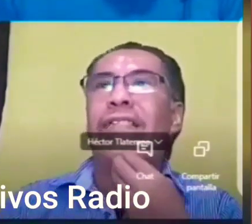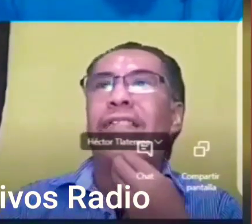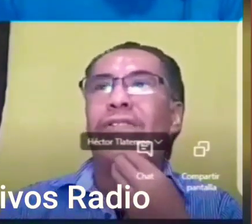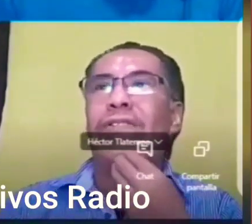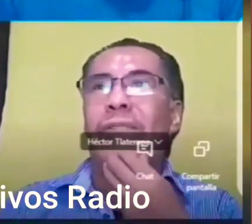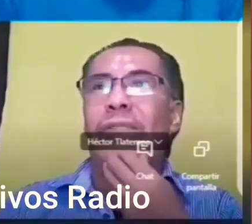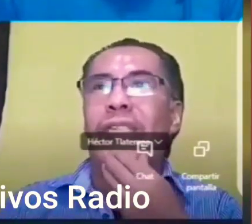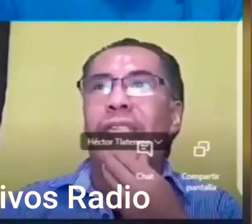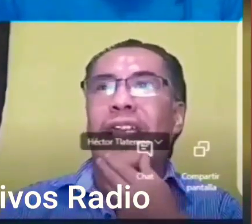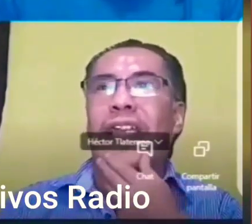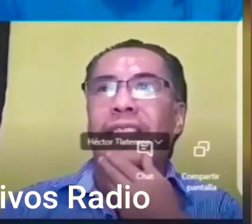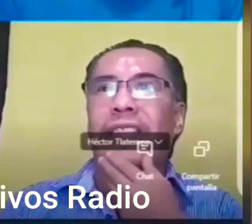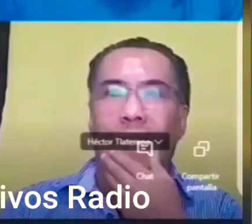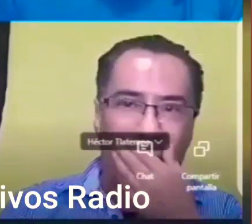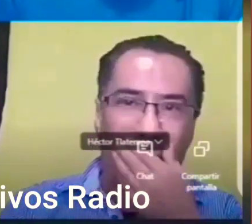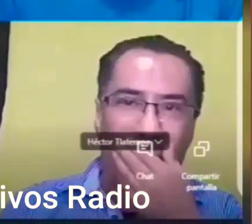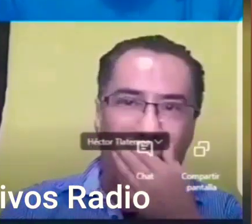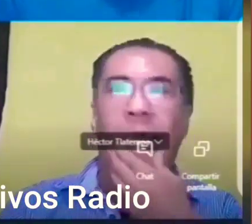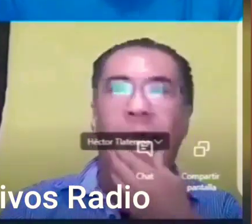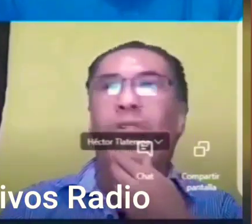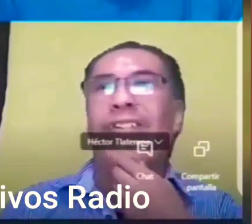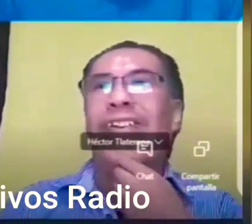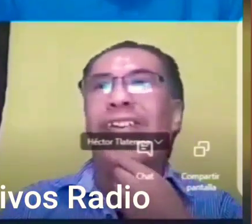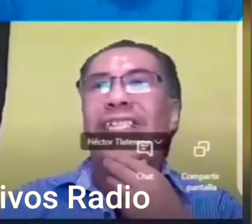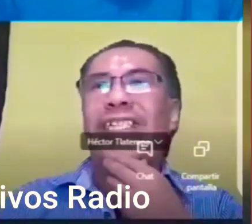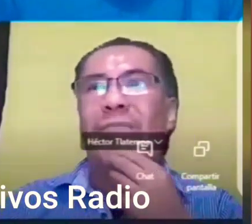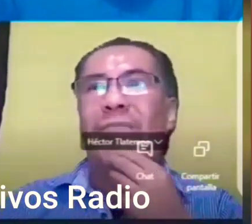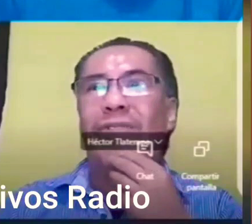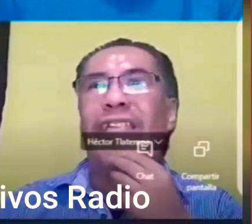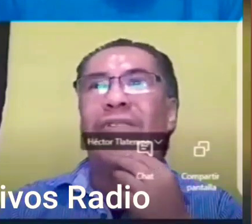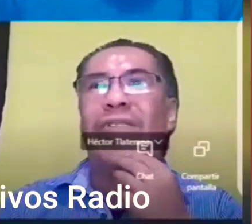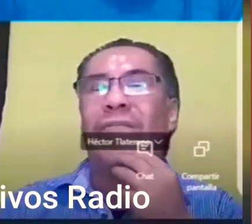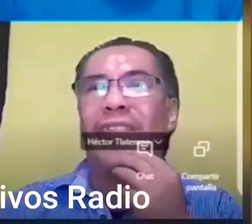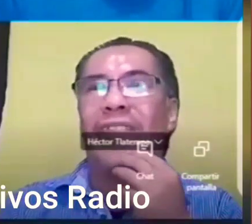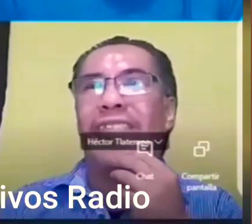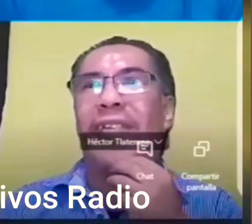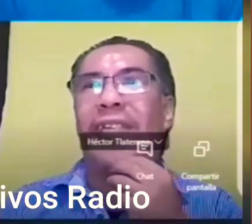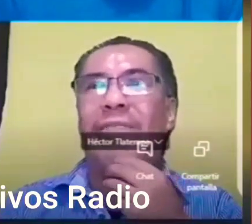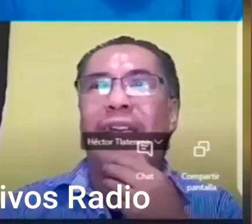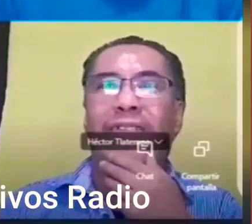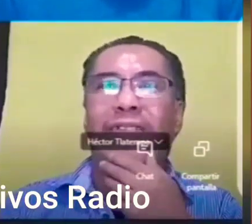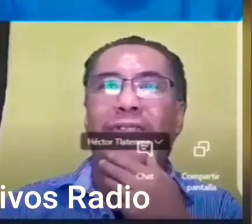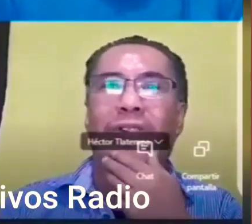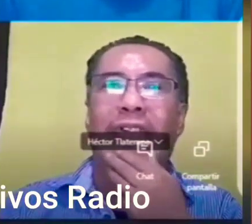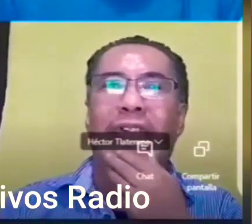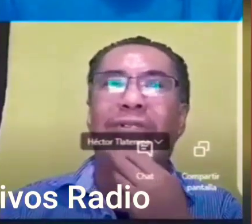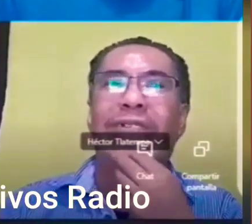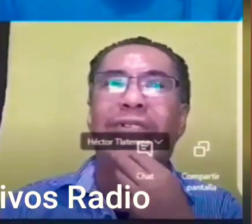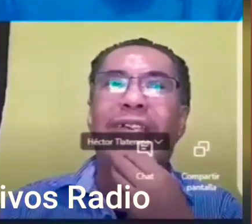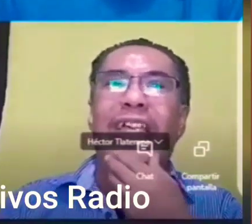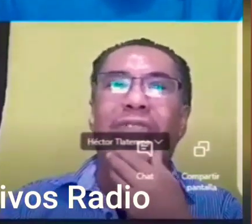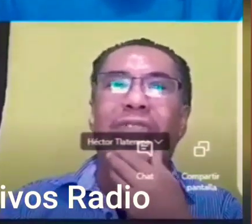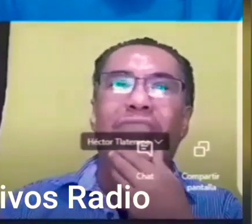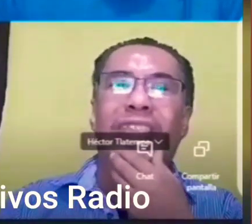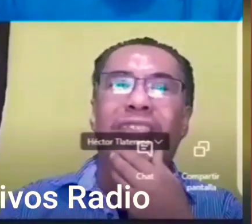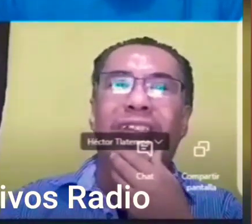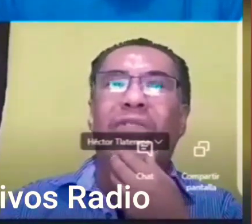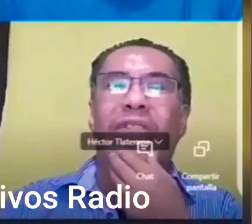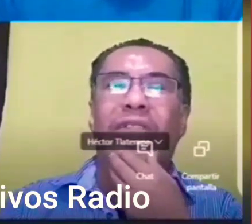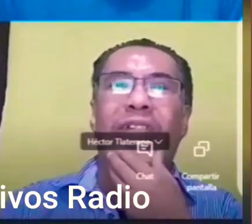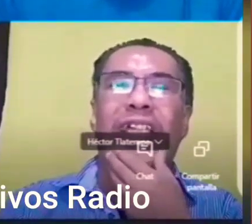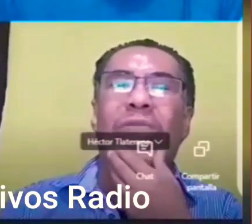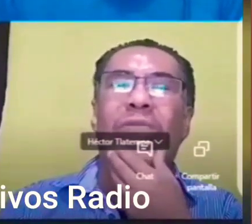doy nuevamente nuestras redes sociales para que nos apoyen. Seguimos siendo víctimas de los bloqueos, tanto en Twitter como